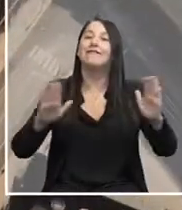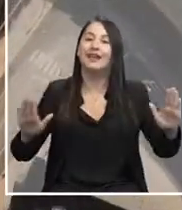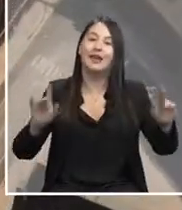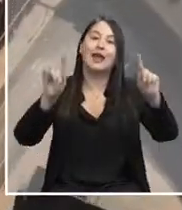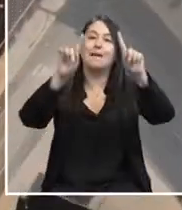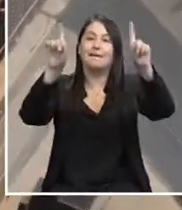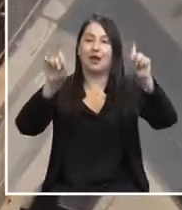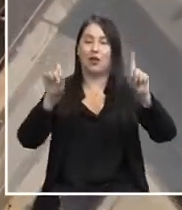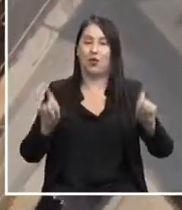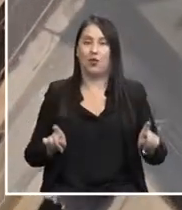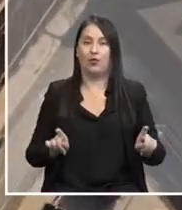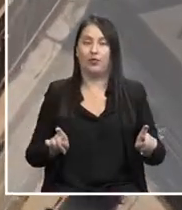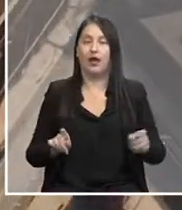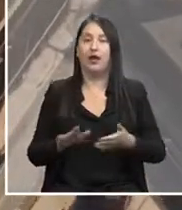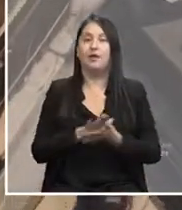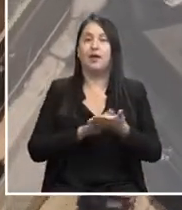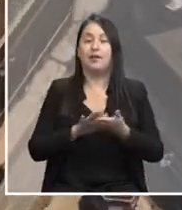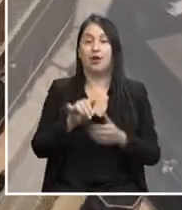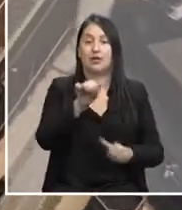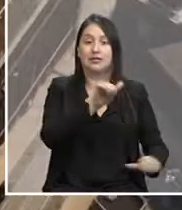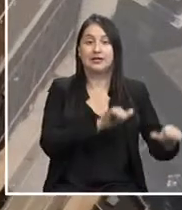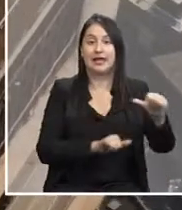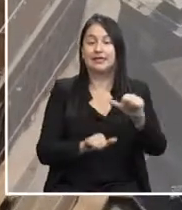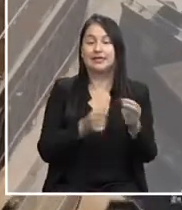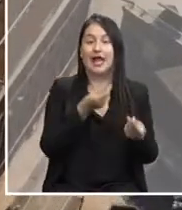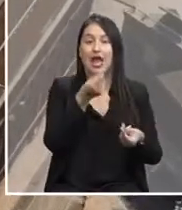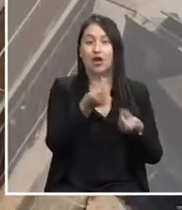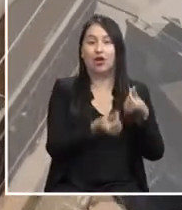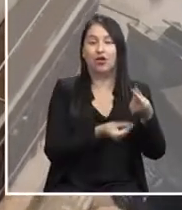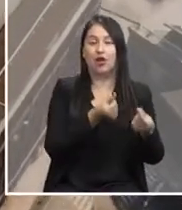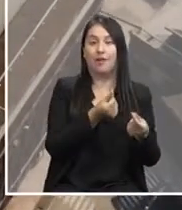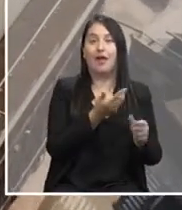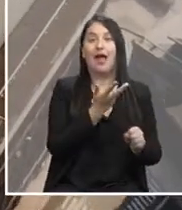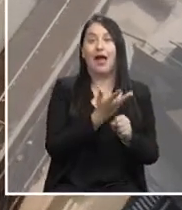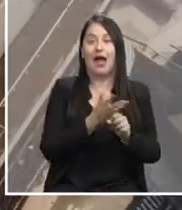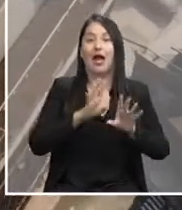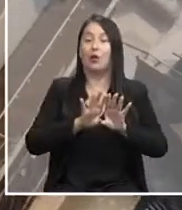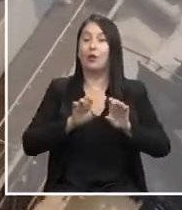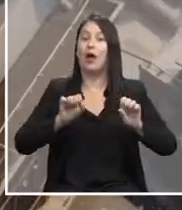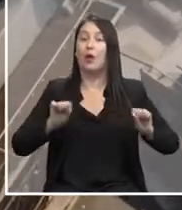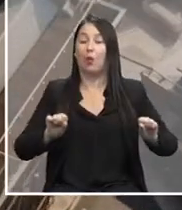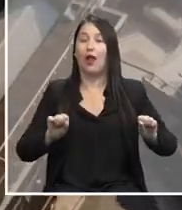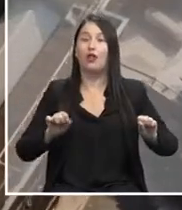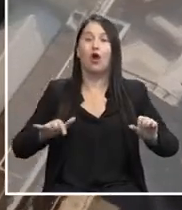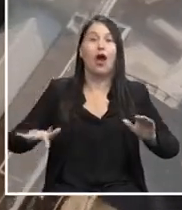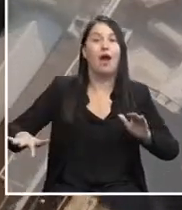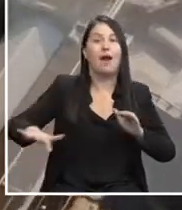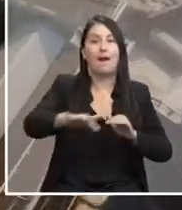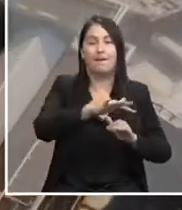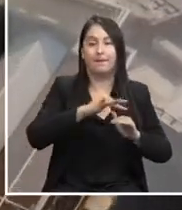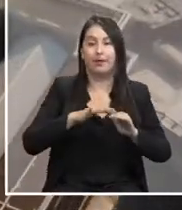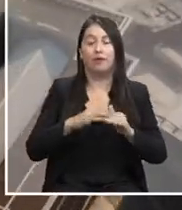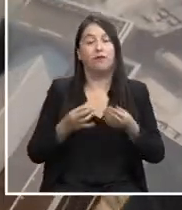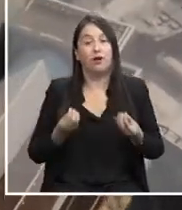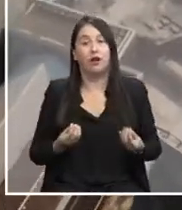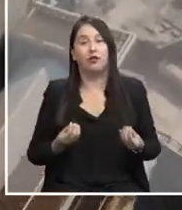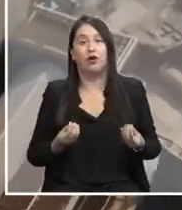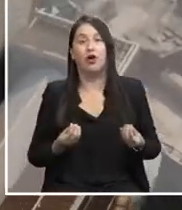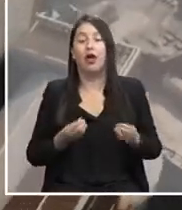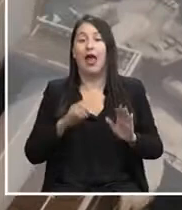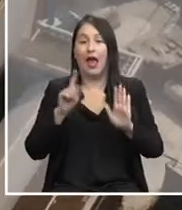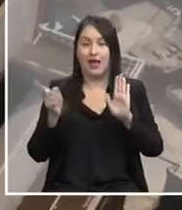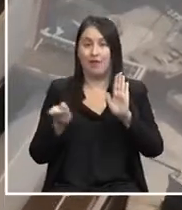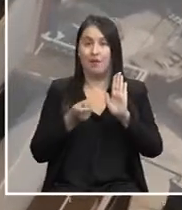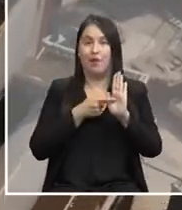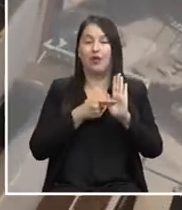ocurre es que, por ejemplo, desde la ciencia económica hay un consenso bastante amplio en decir que, bueno, son los impuestos